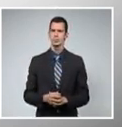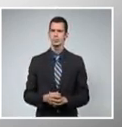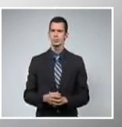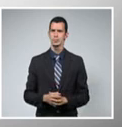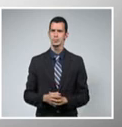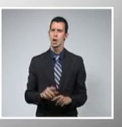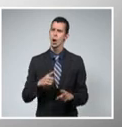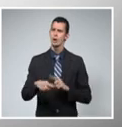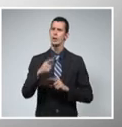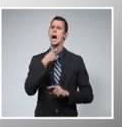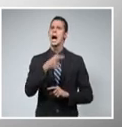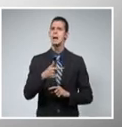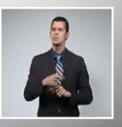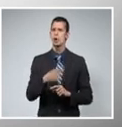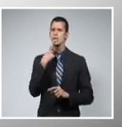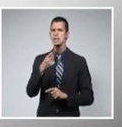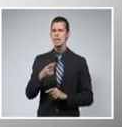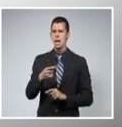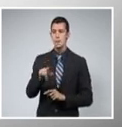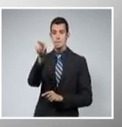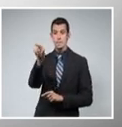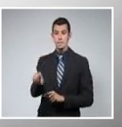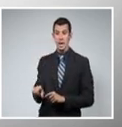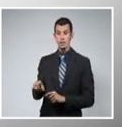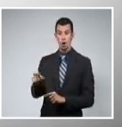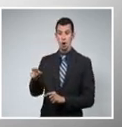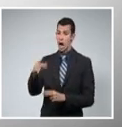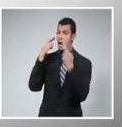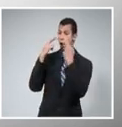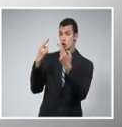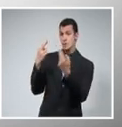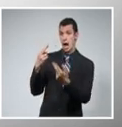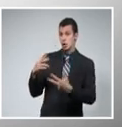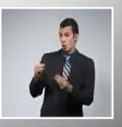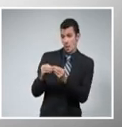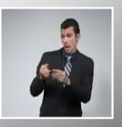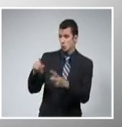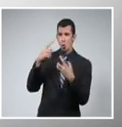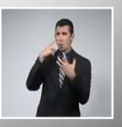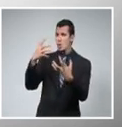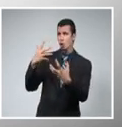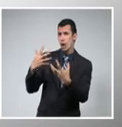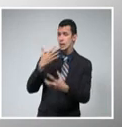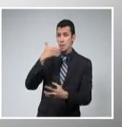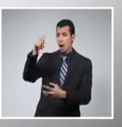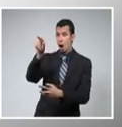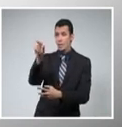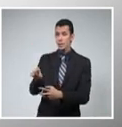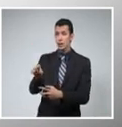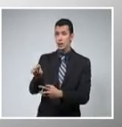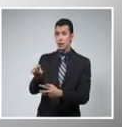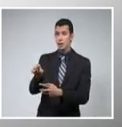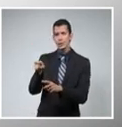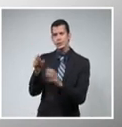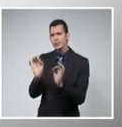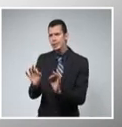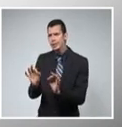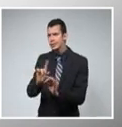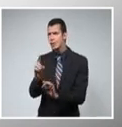simulados, entrega de calificativos, premios, honores. Tenemos unos cuantos premiados. Vamos a avanzar con otros